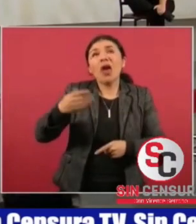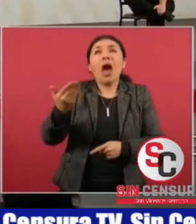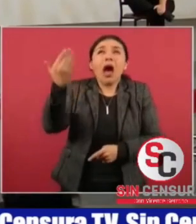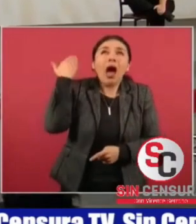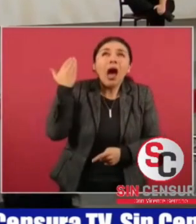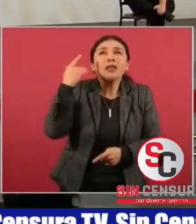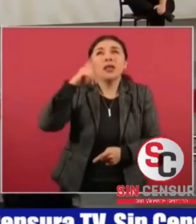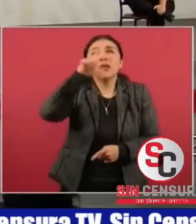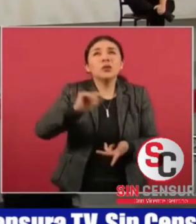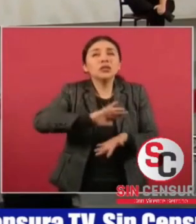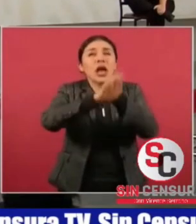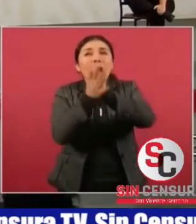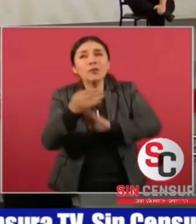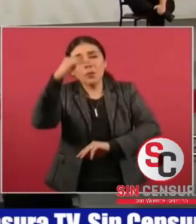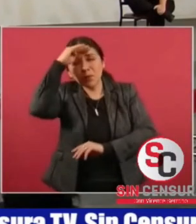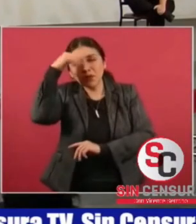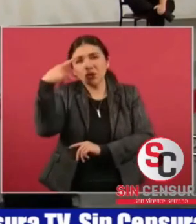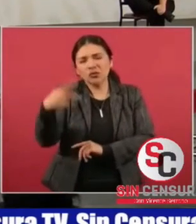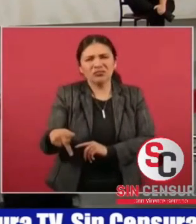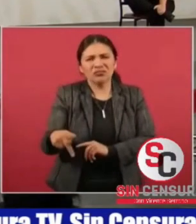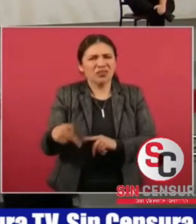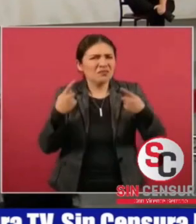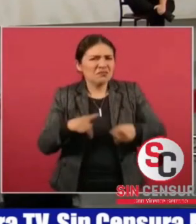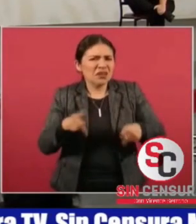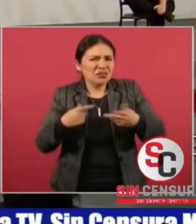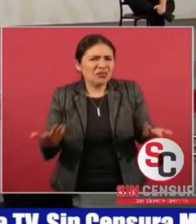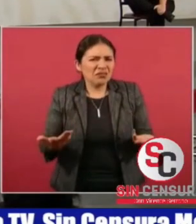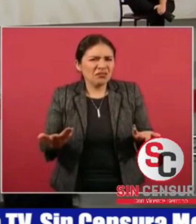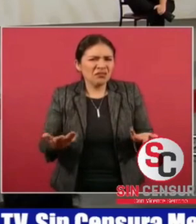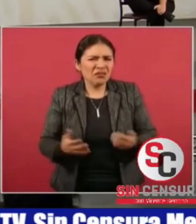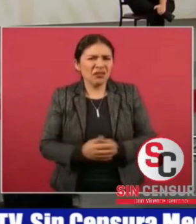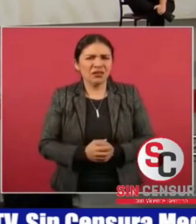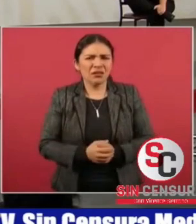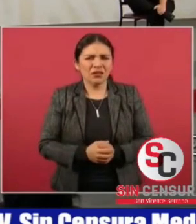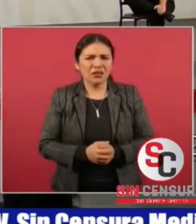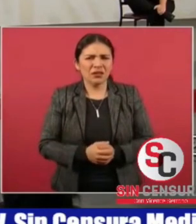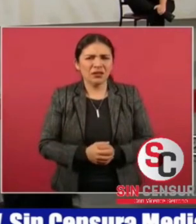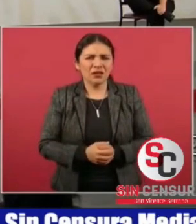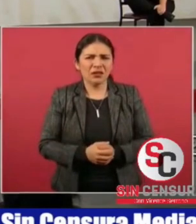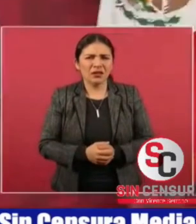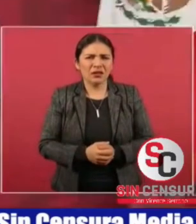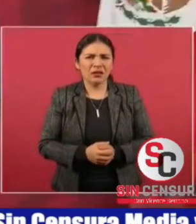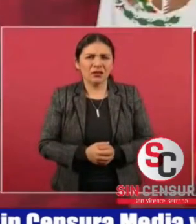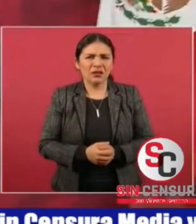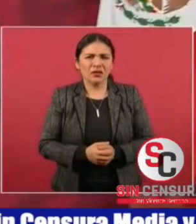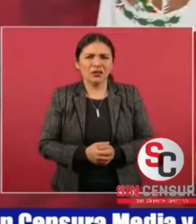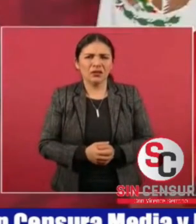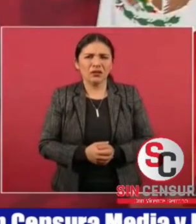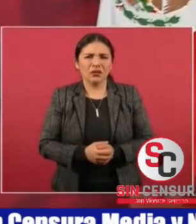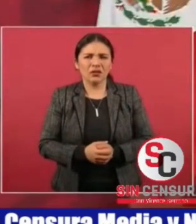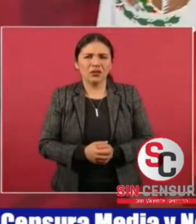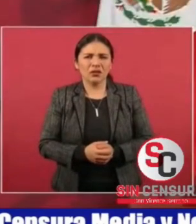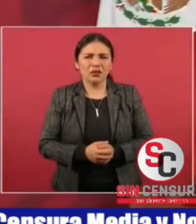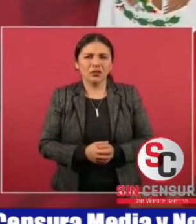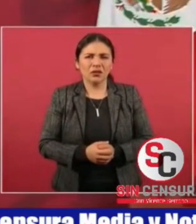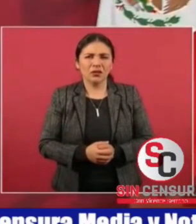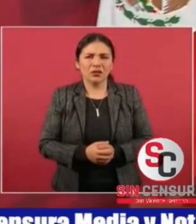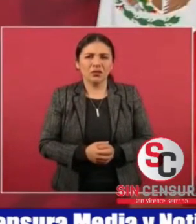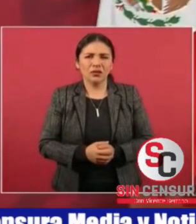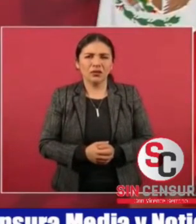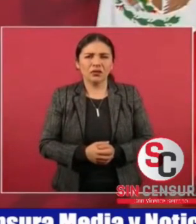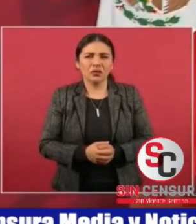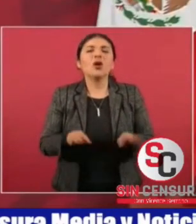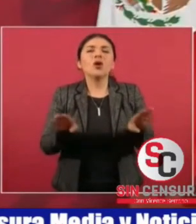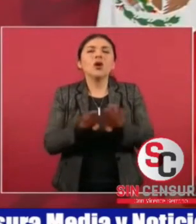yo, traerle lo que ya cambió. Es como si a vos, adulto, te trajeran los pañales sucios de cuando eras chiquito,